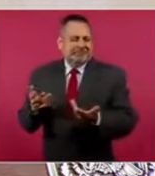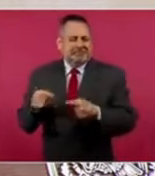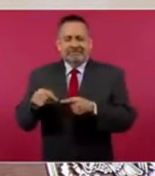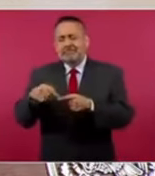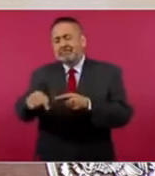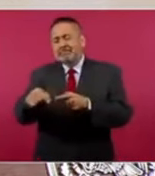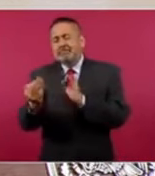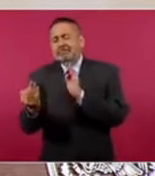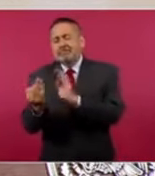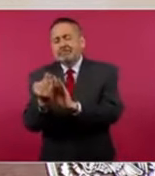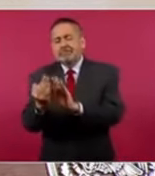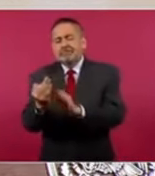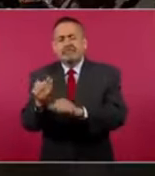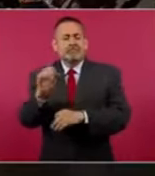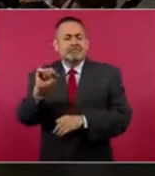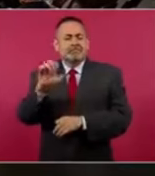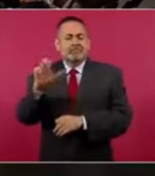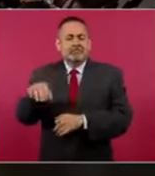en la Corte.